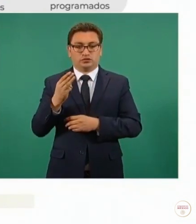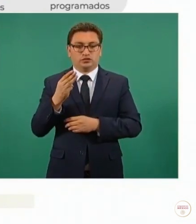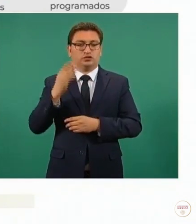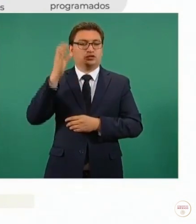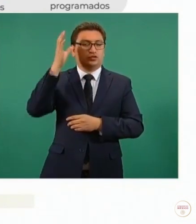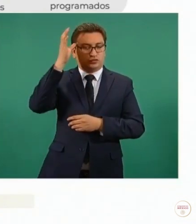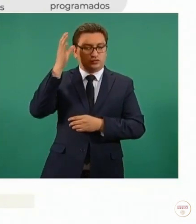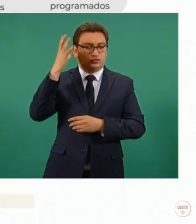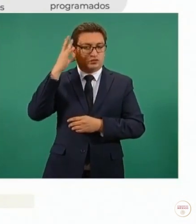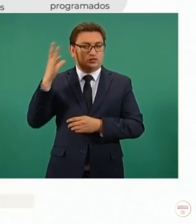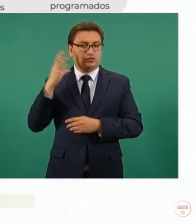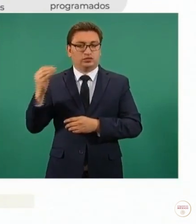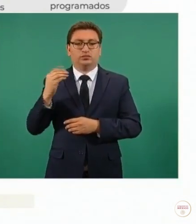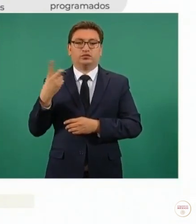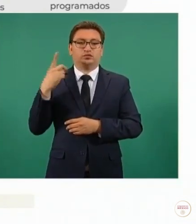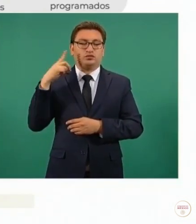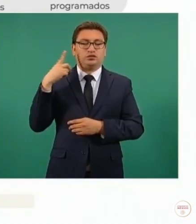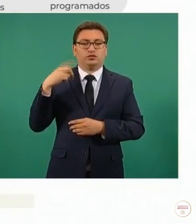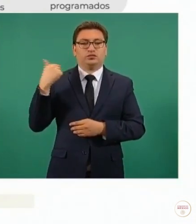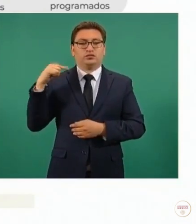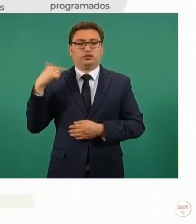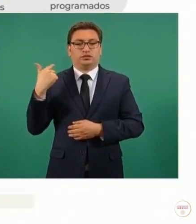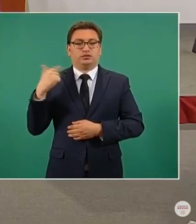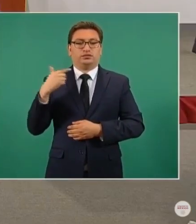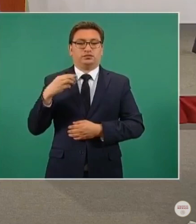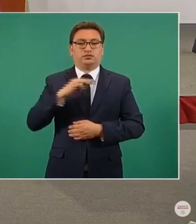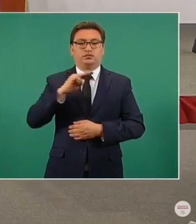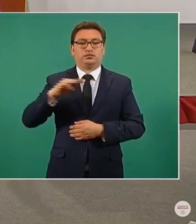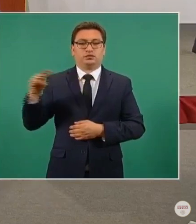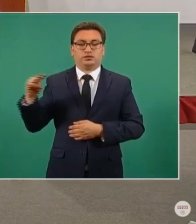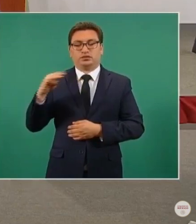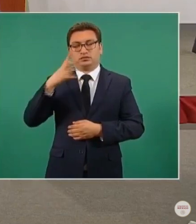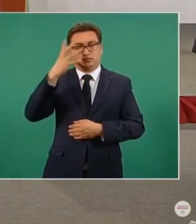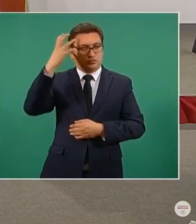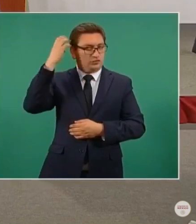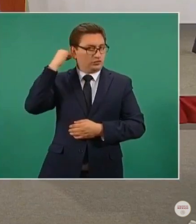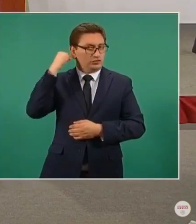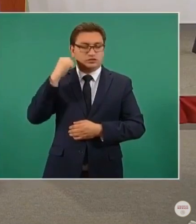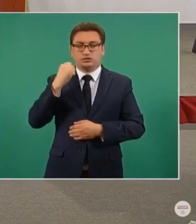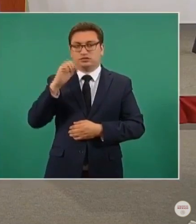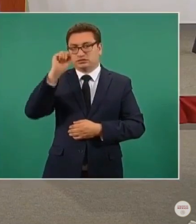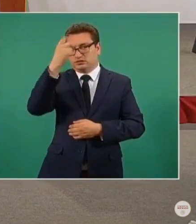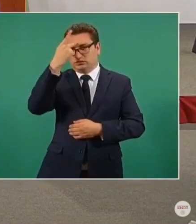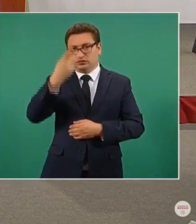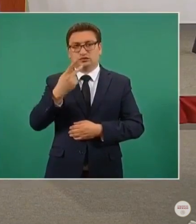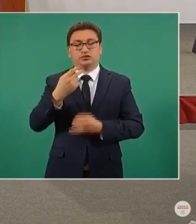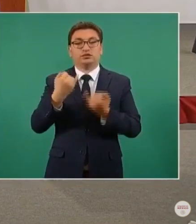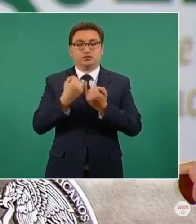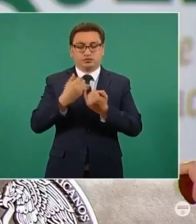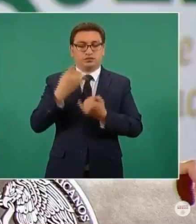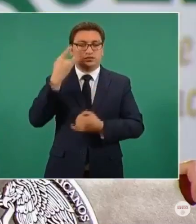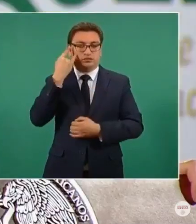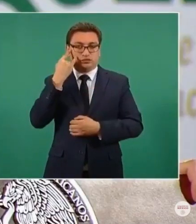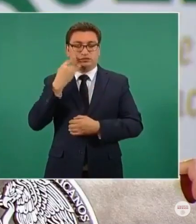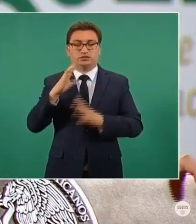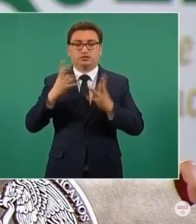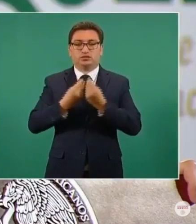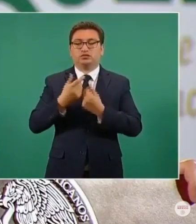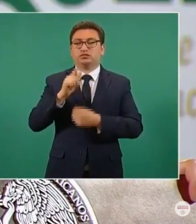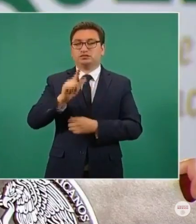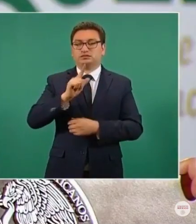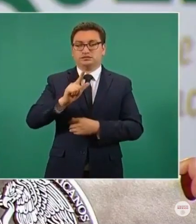Durango, Guanajuato, Michoacán, Morelos y San Luis Potosí. Además de Campeche, esto ya suma 17